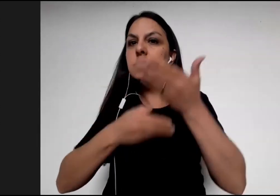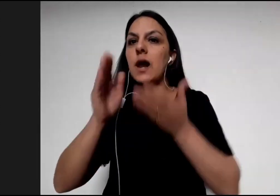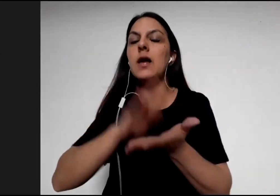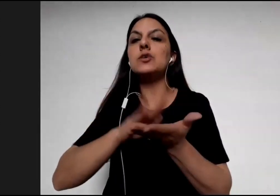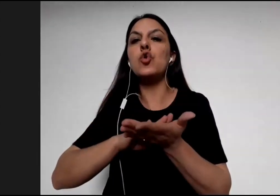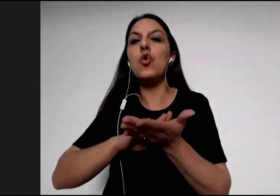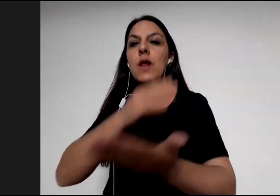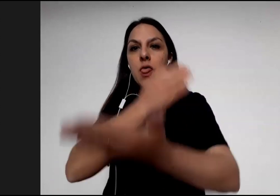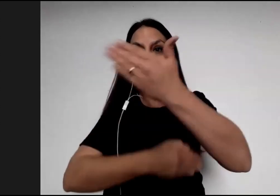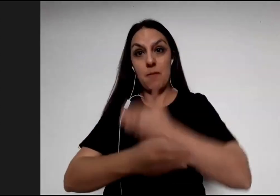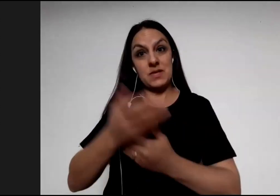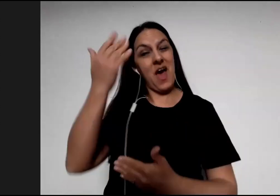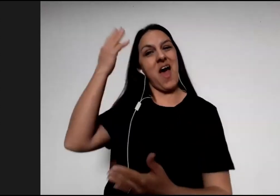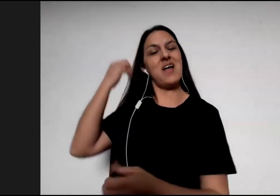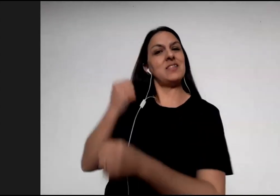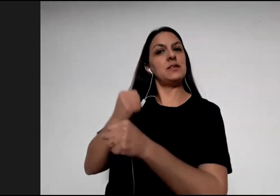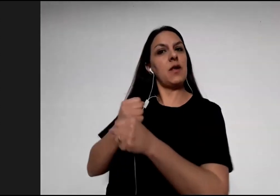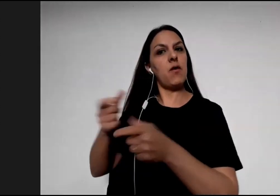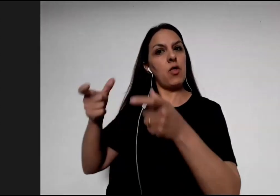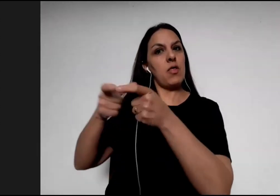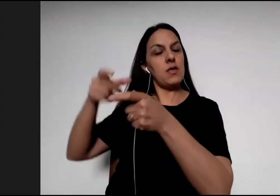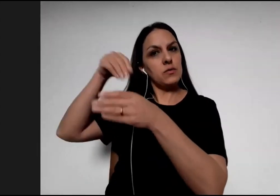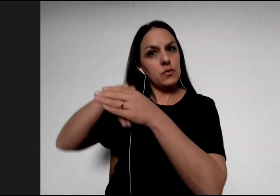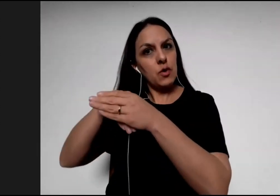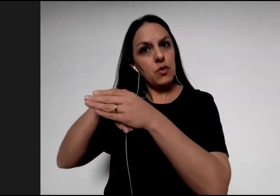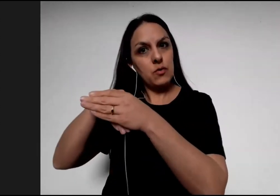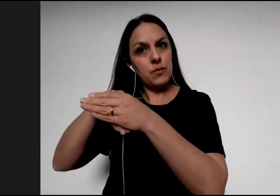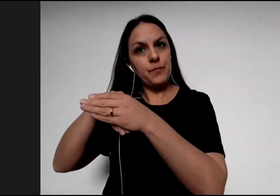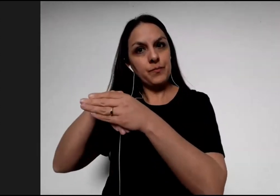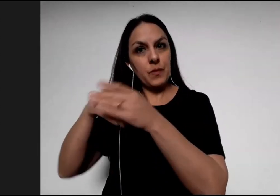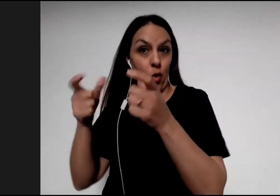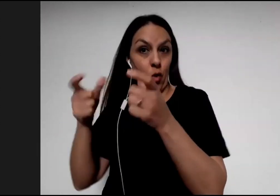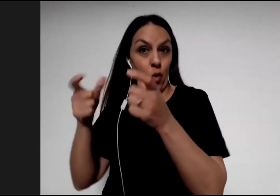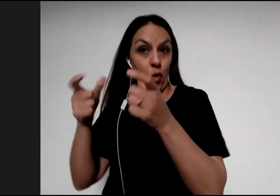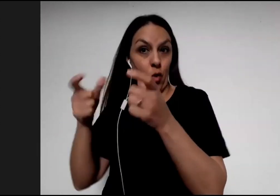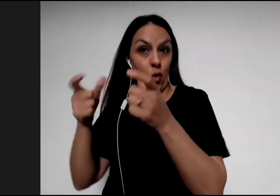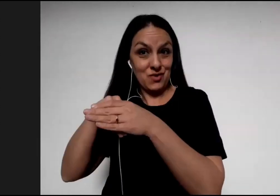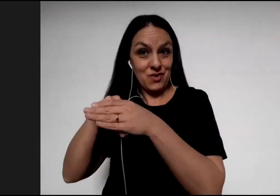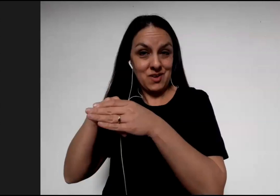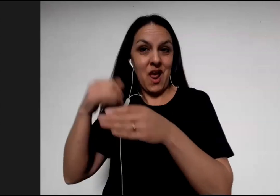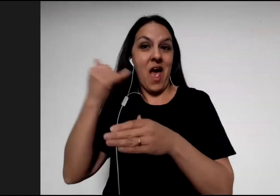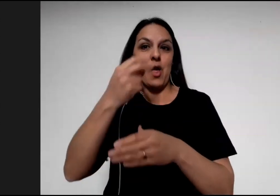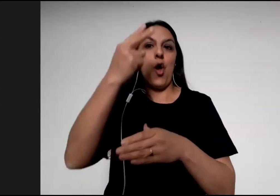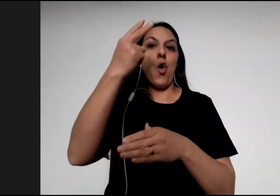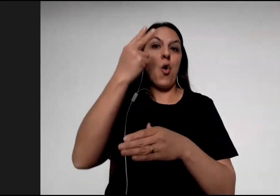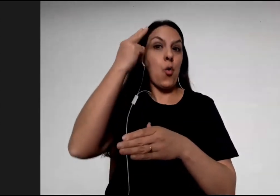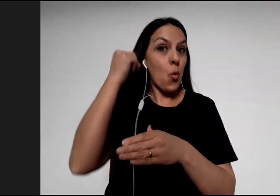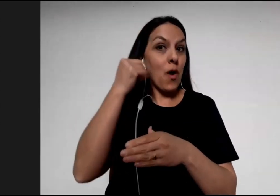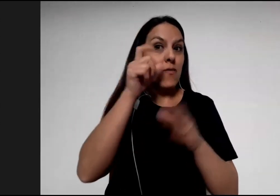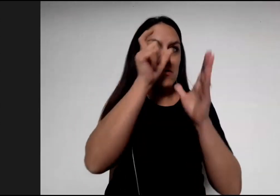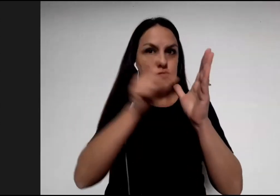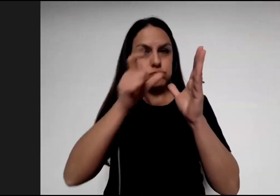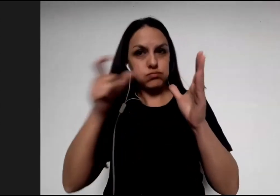trabajado desde la Comisión de Corproba y donde van a ser nueve charlas donde contaremos con